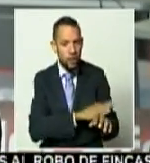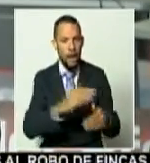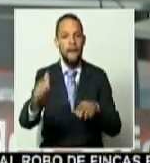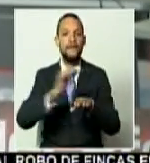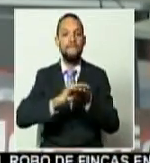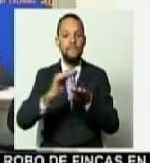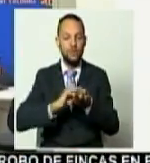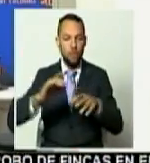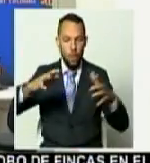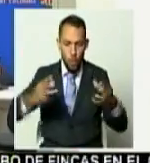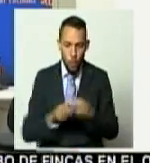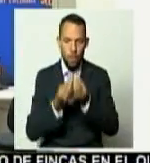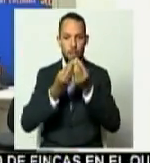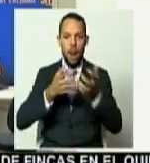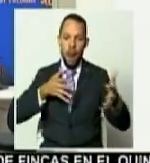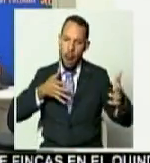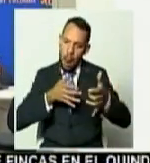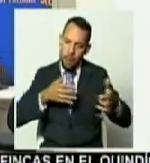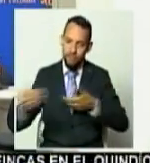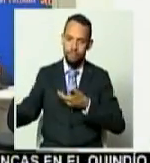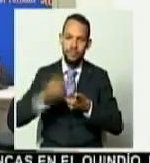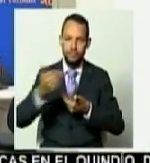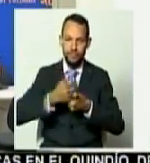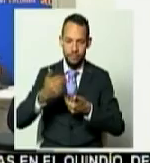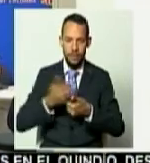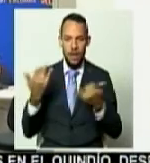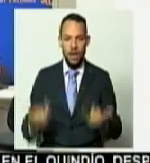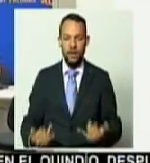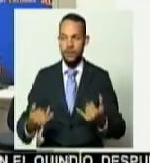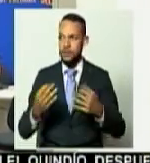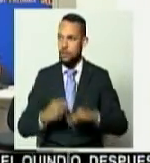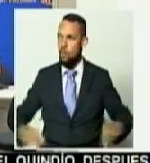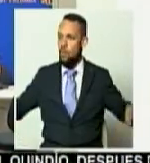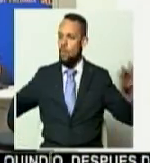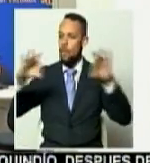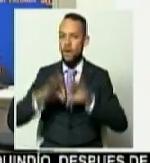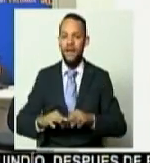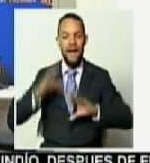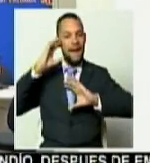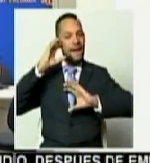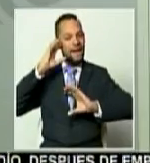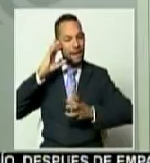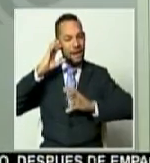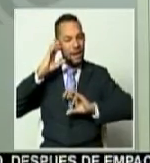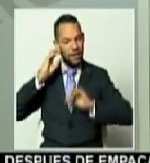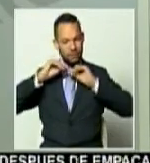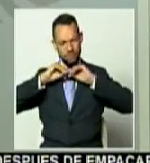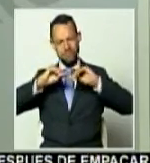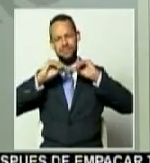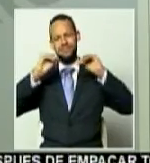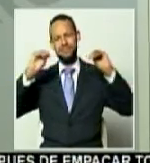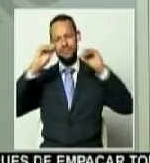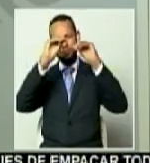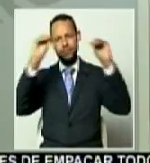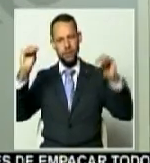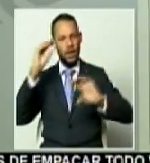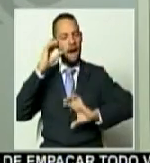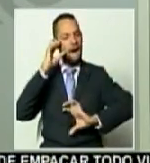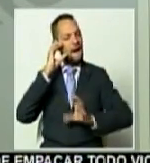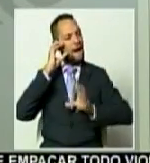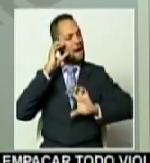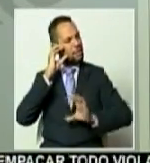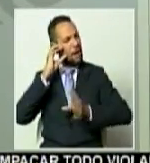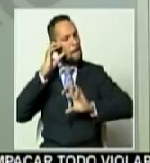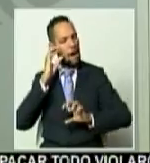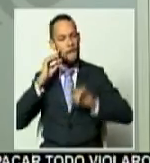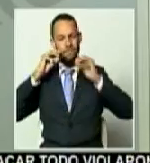invitados. Hace dos años se inició el proceso de descentralización de la radio pública en el país, gracias a la acogida de las regiones a